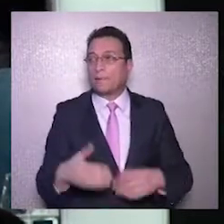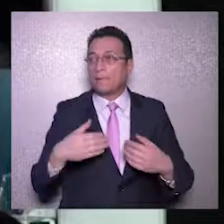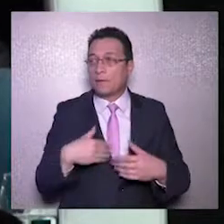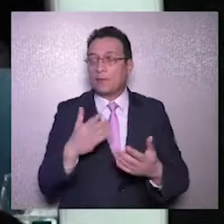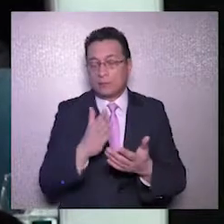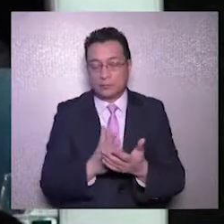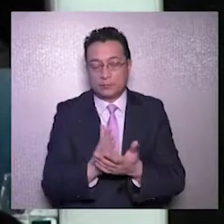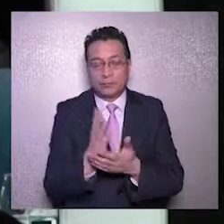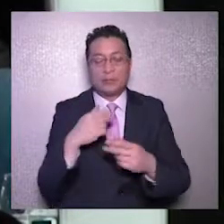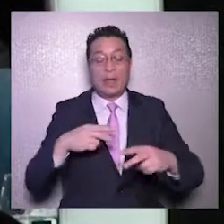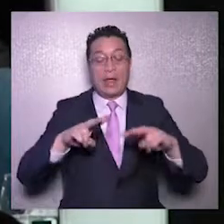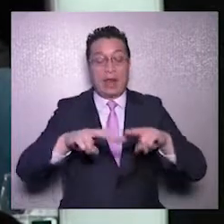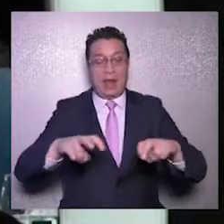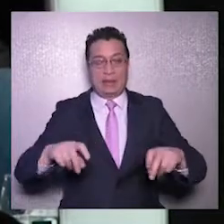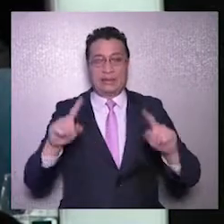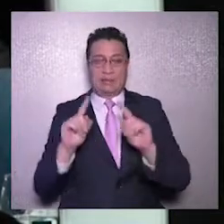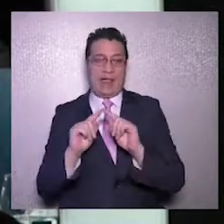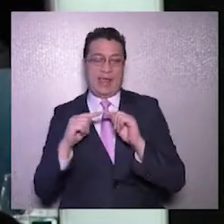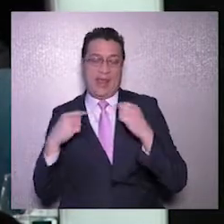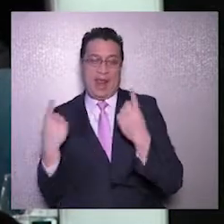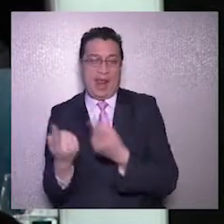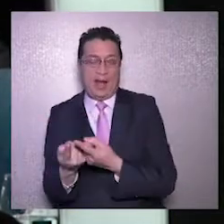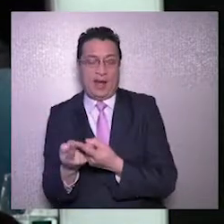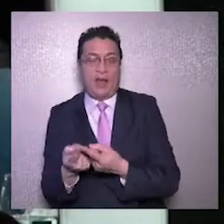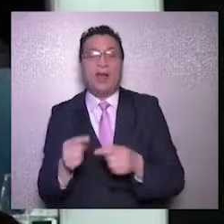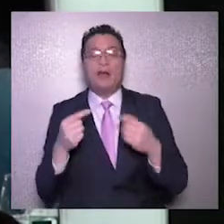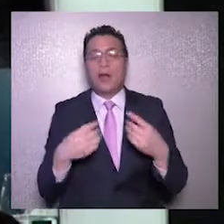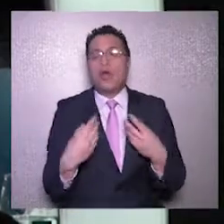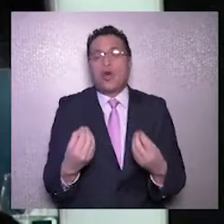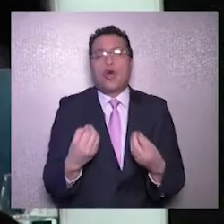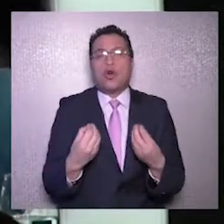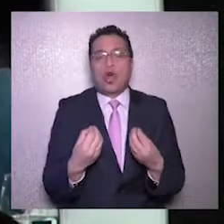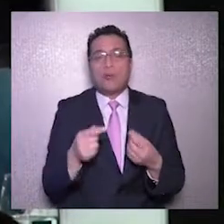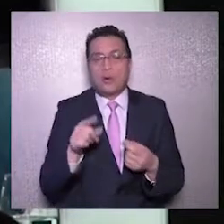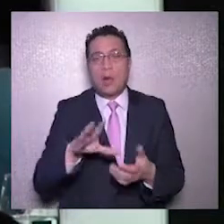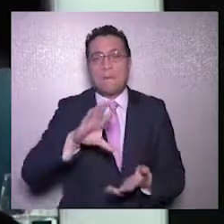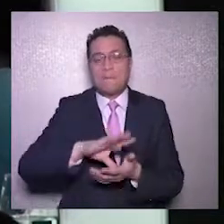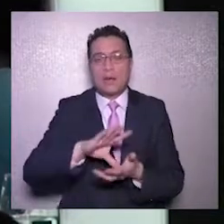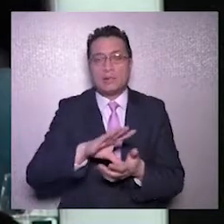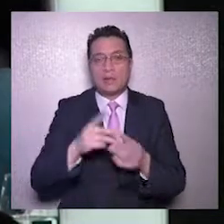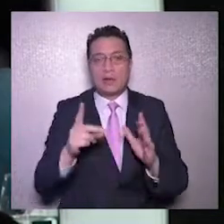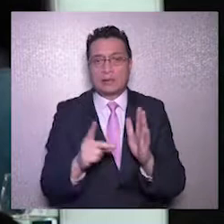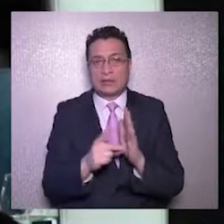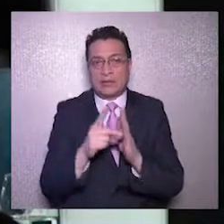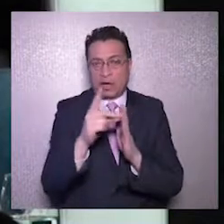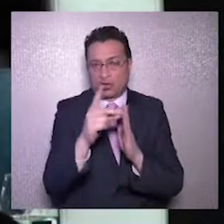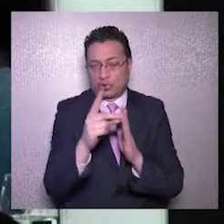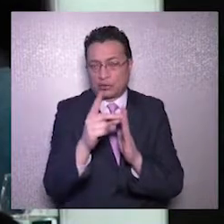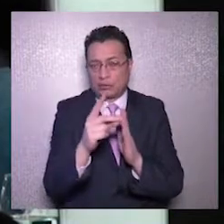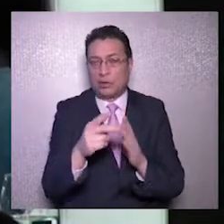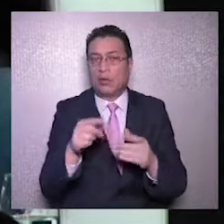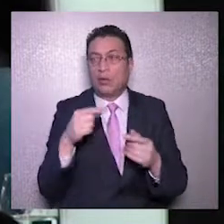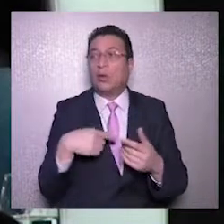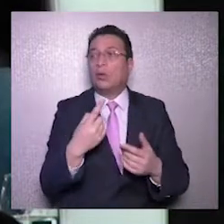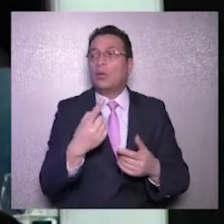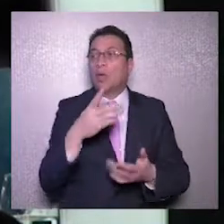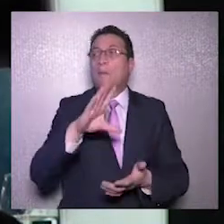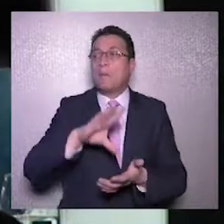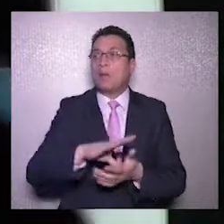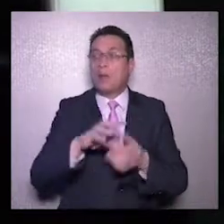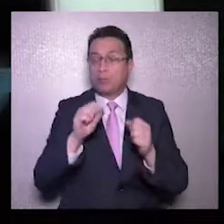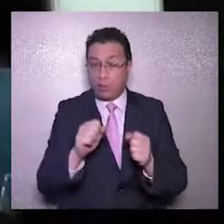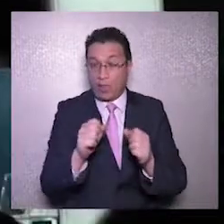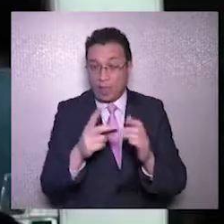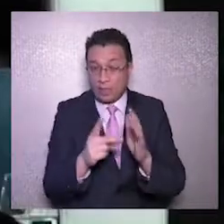análisis general que tiene que ver con cómo el país se desarrolla y crece. Cuando uno se plantea cómo el país puede